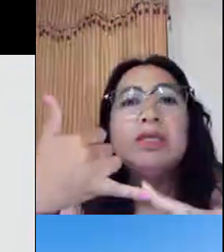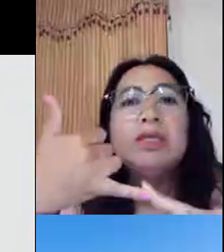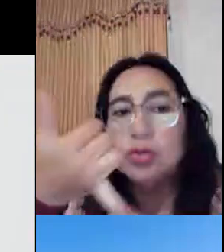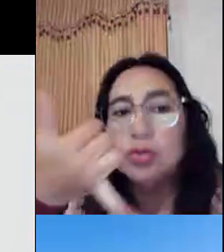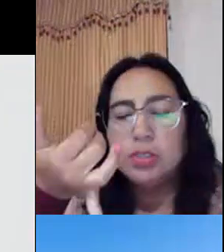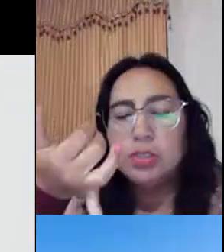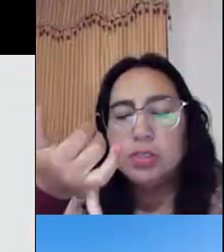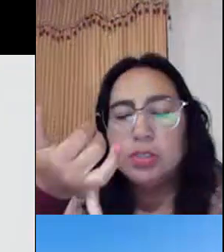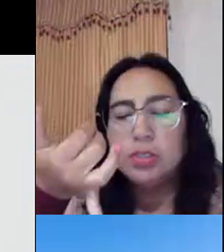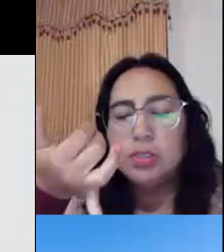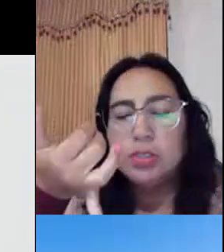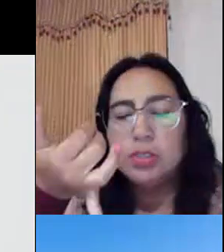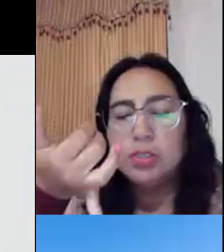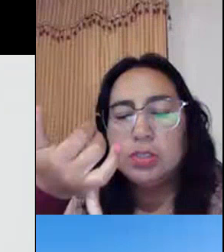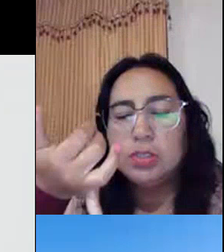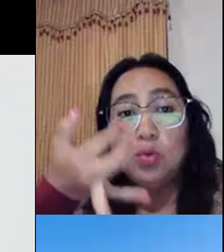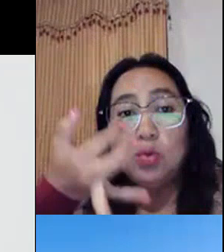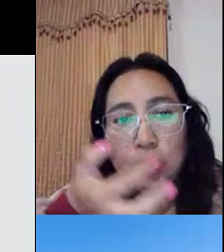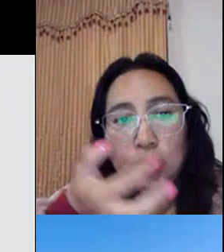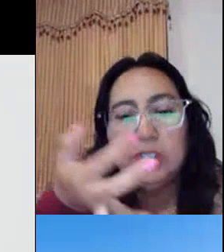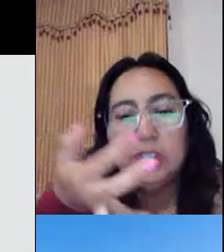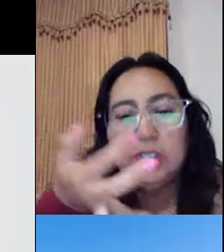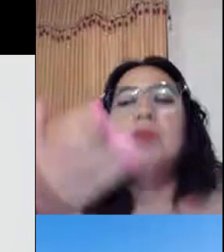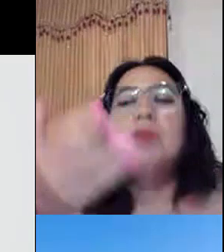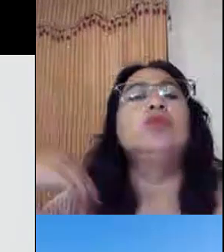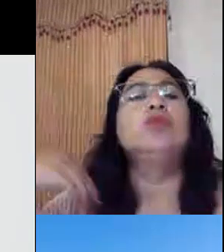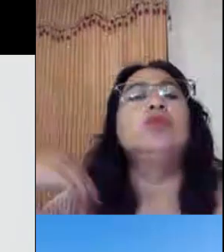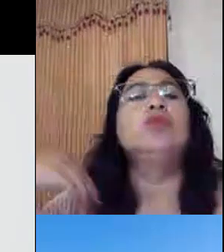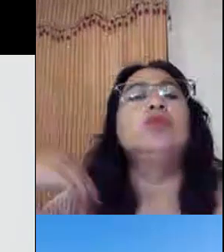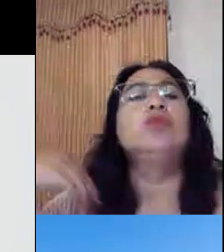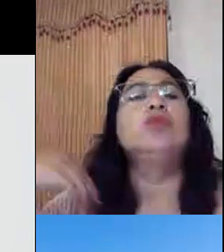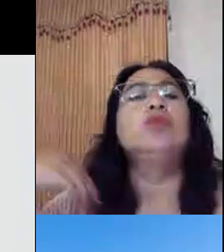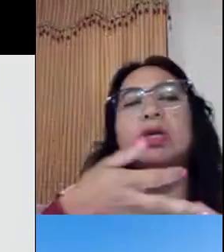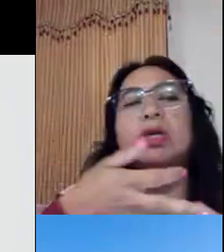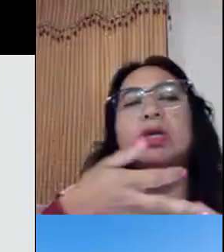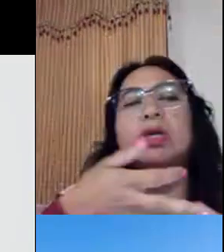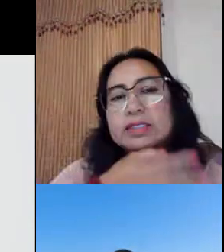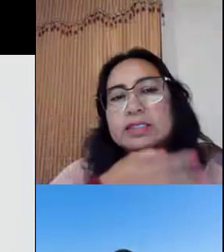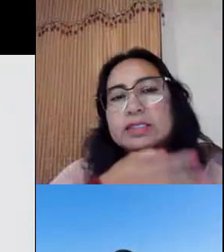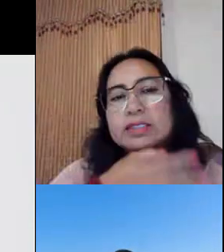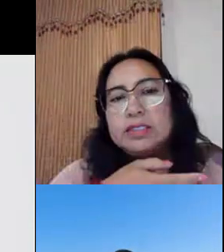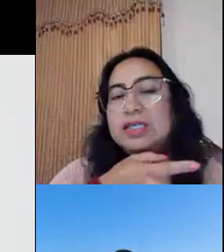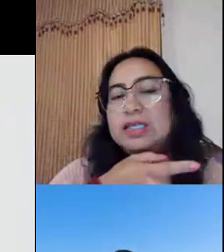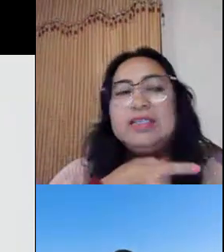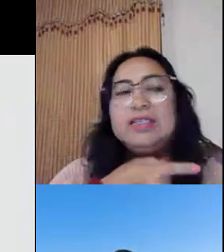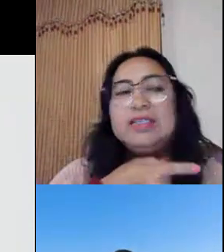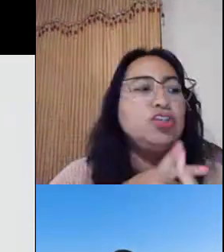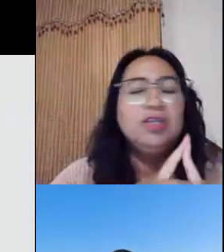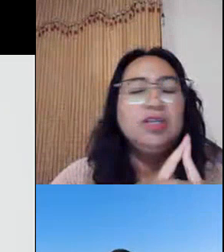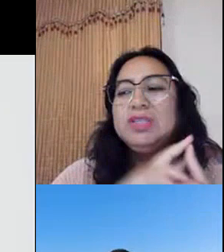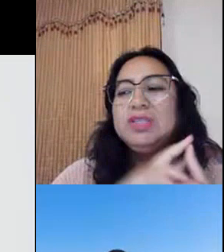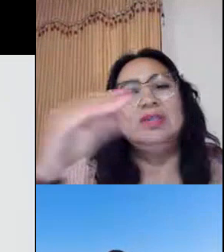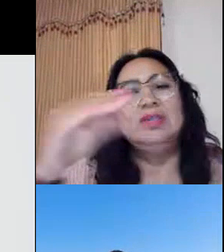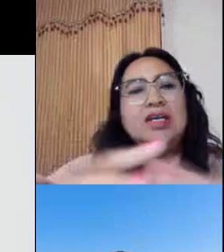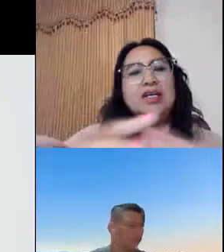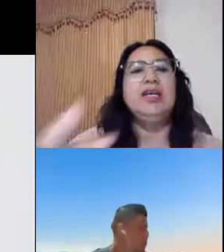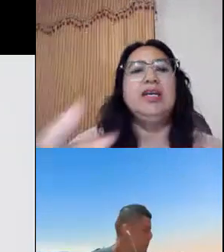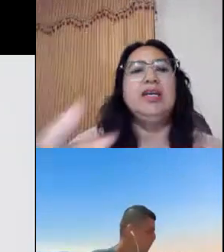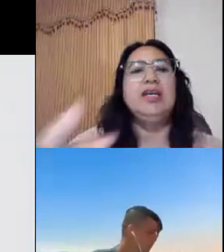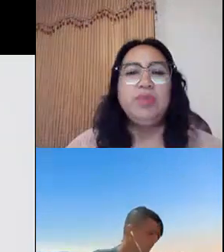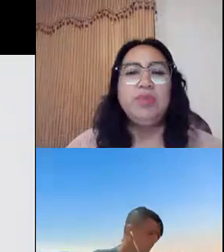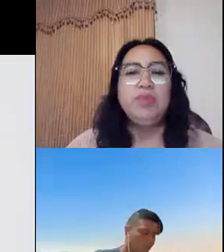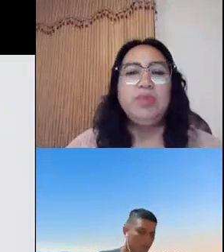a metros, luego le transformaron a segundos, para luego nuevamente transformarle a horas. Si el ejercicio solamente decía